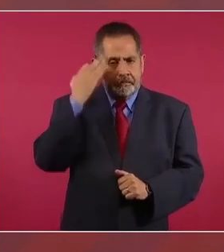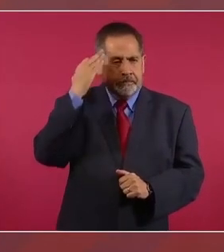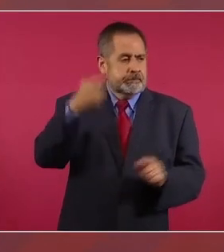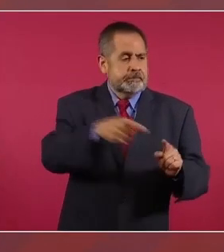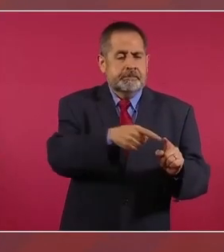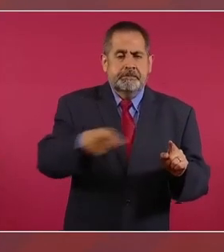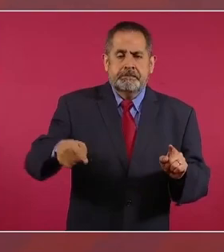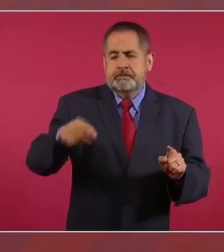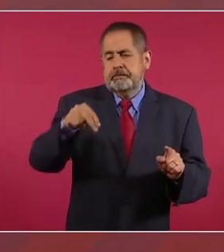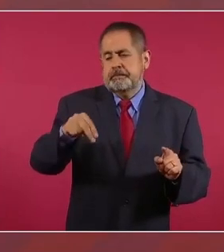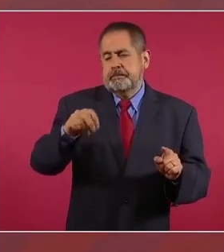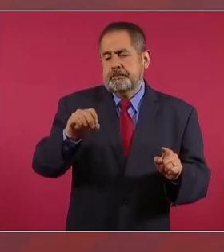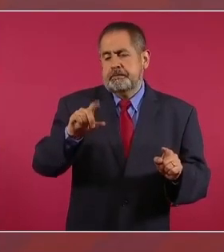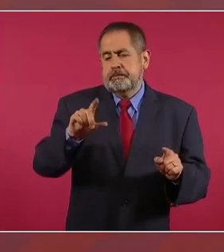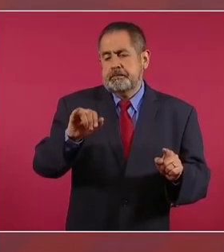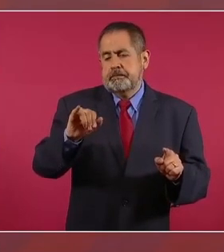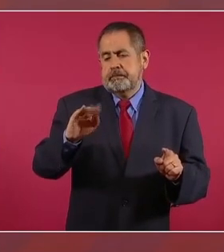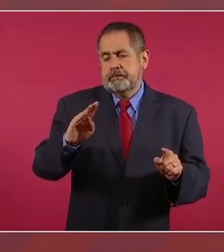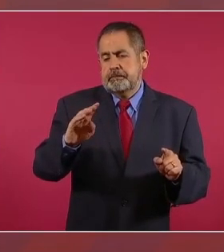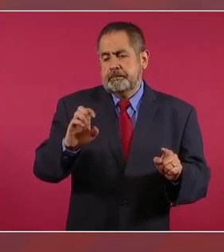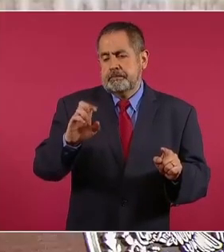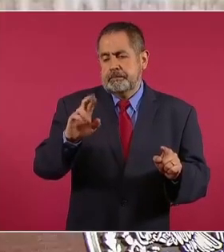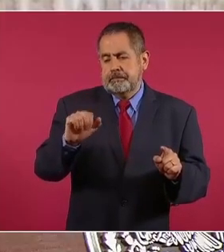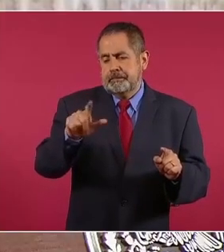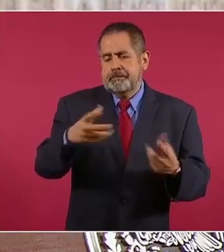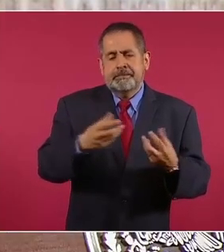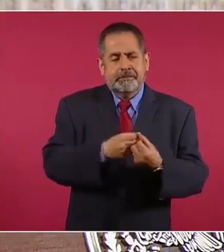neoliberal o neoporfirista.